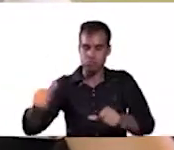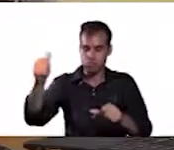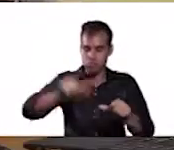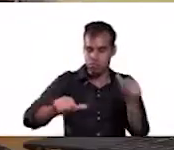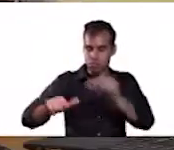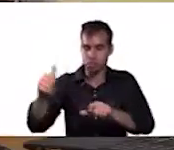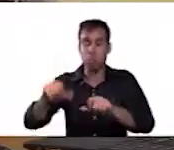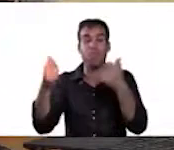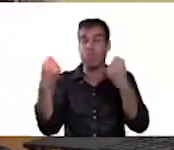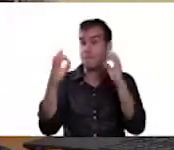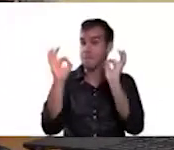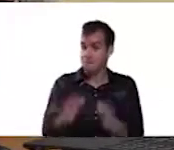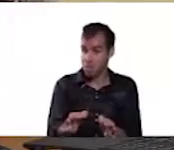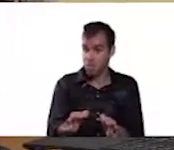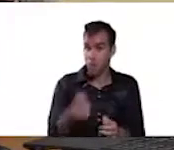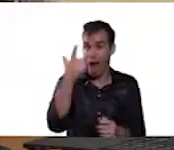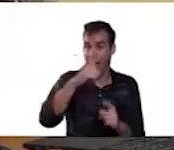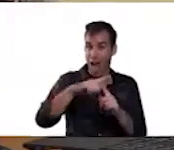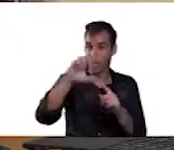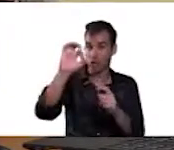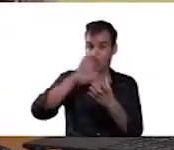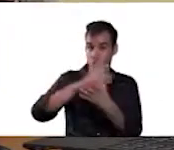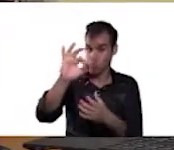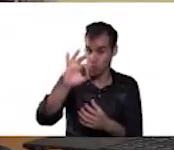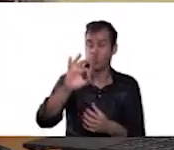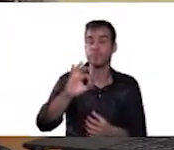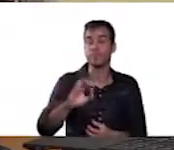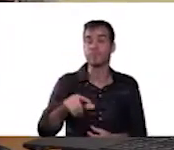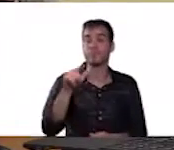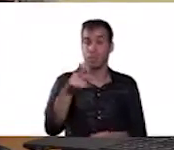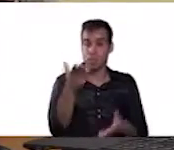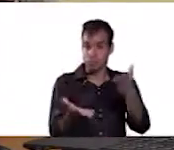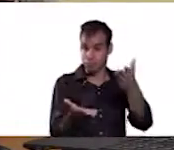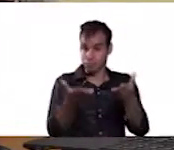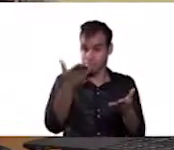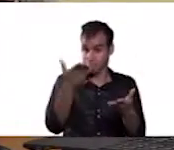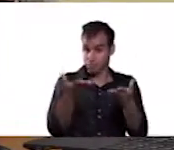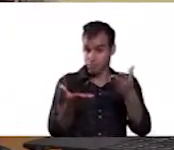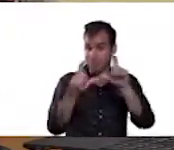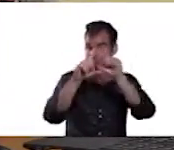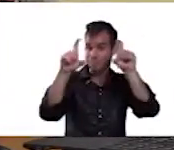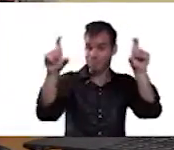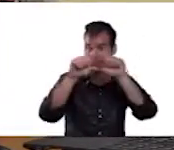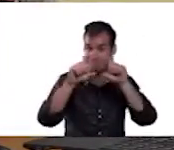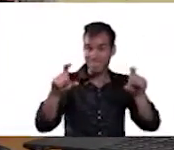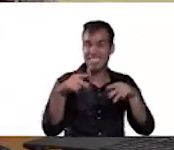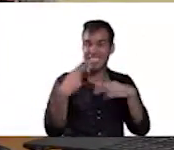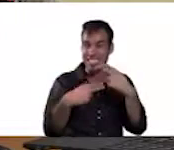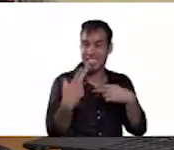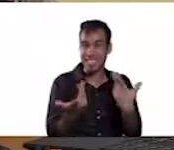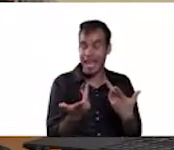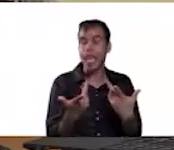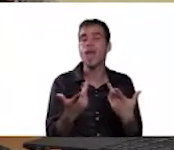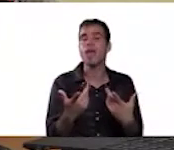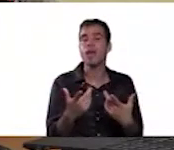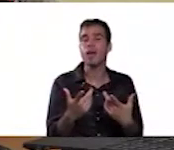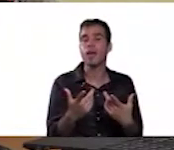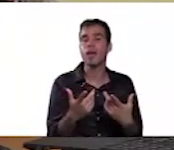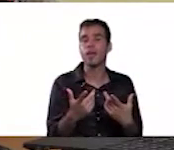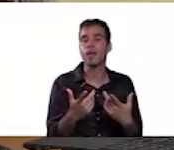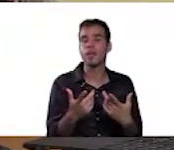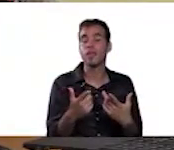reaccione. Recordemos que este ajuste o balanceo de la ecuación se hace colocando un